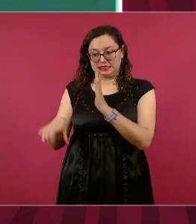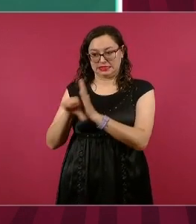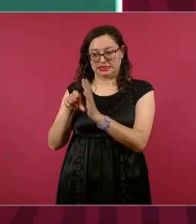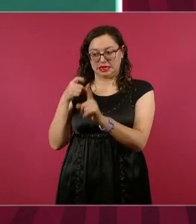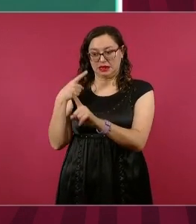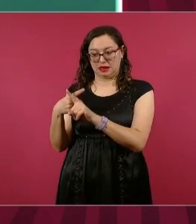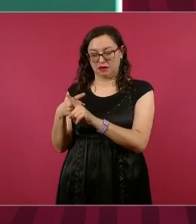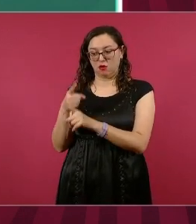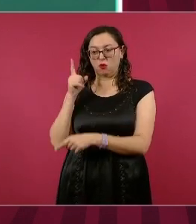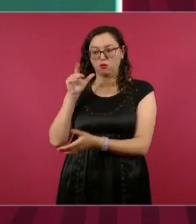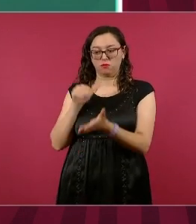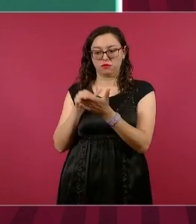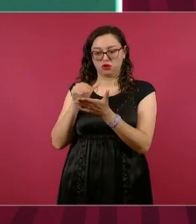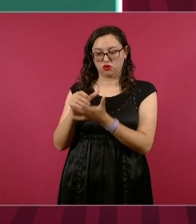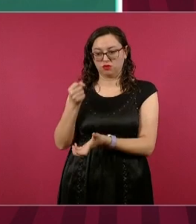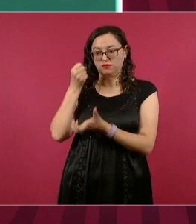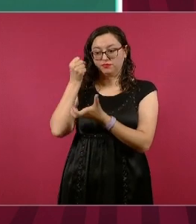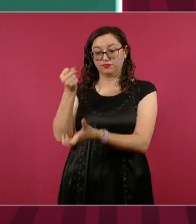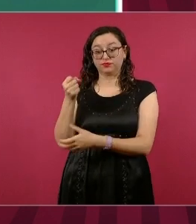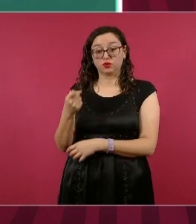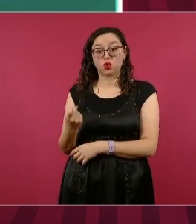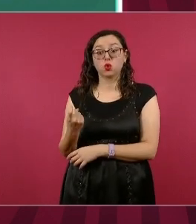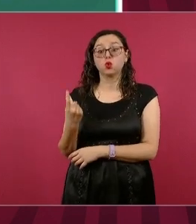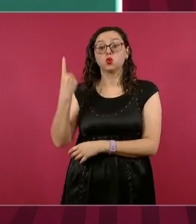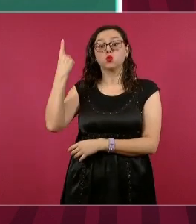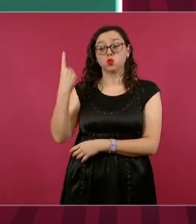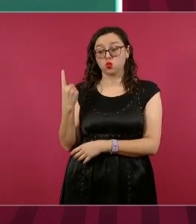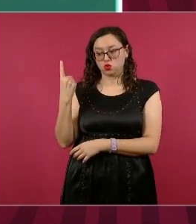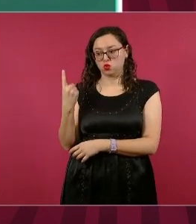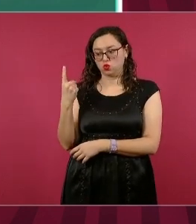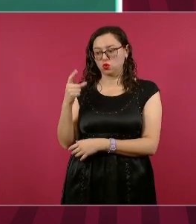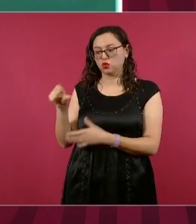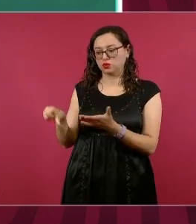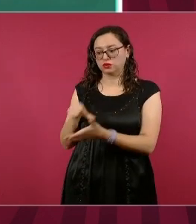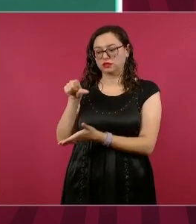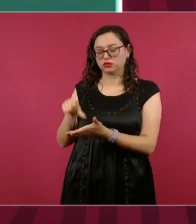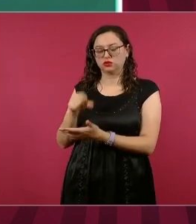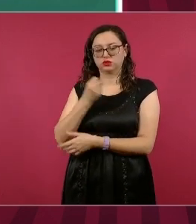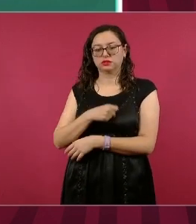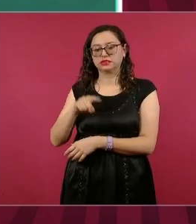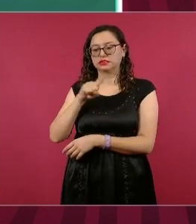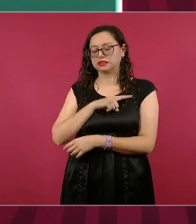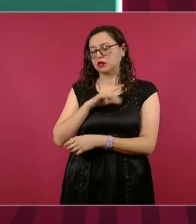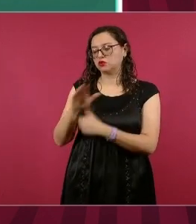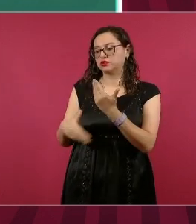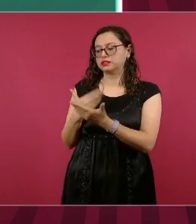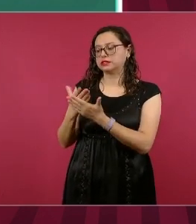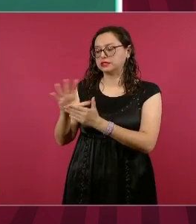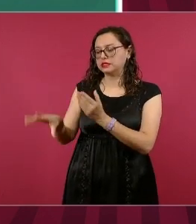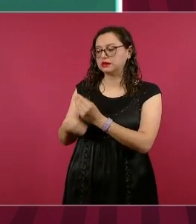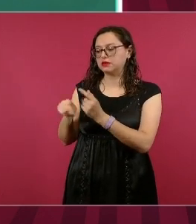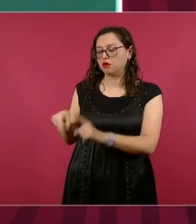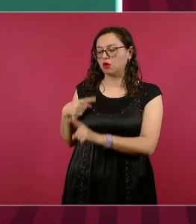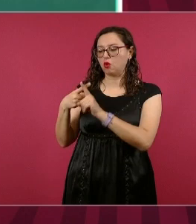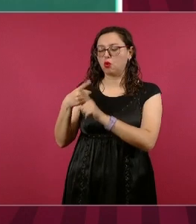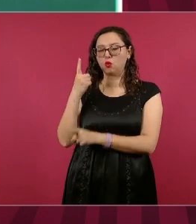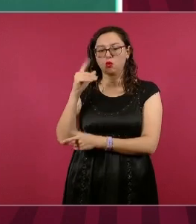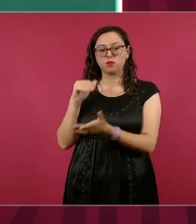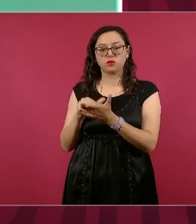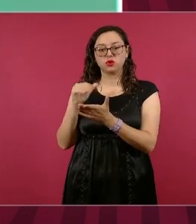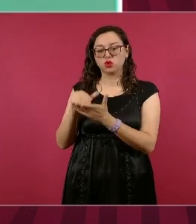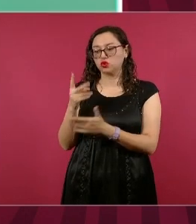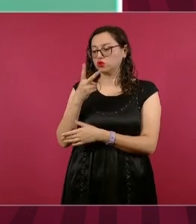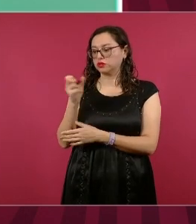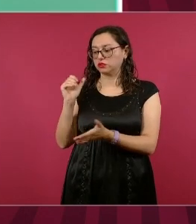recibirán 1 millón de pesos y un comité en un centro de salud con servicios ampliados que recibe 1 millón 200 mil pesos. A